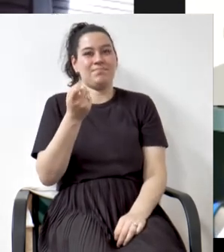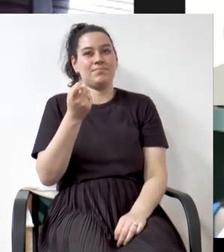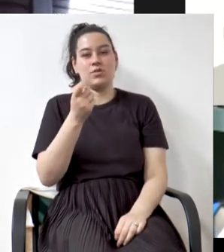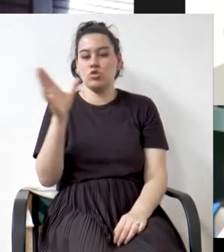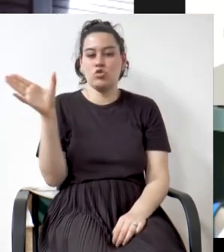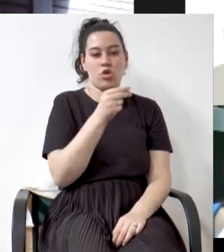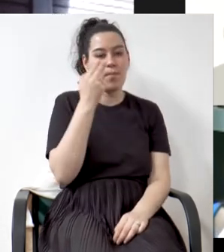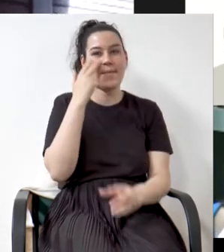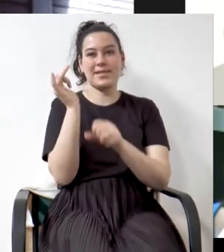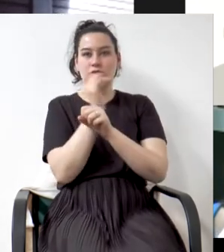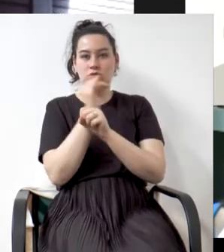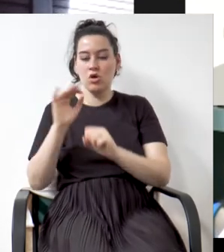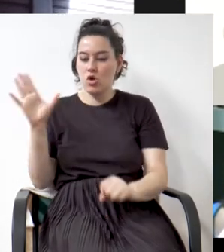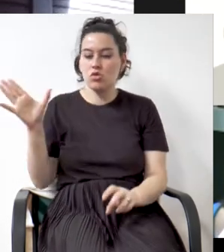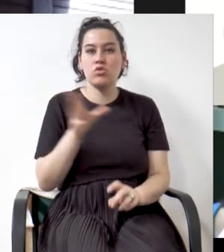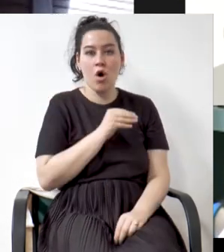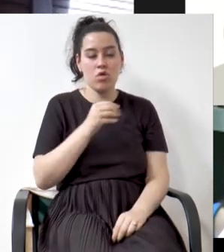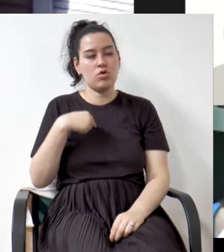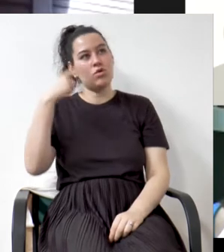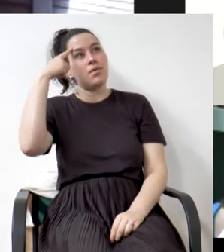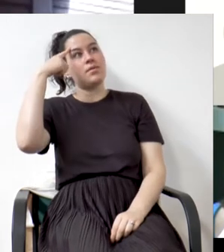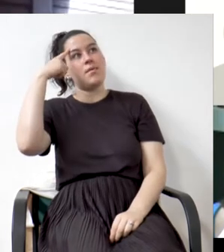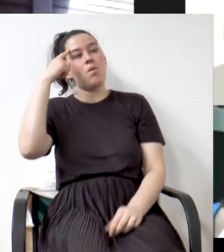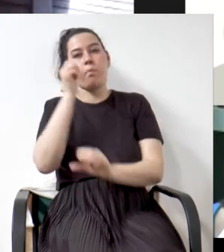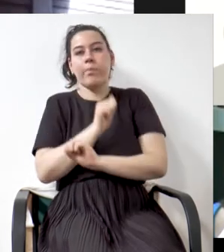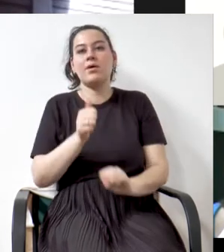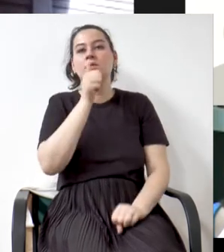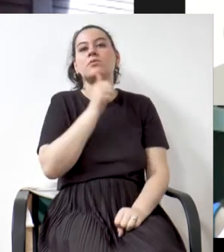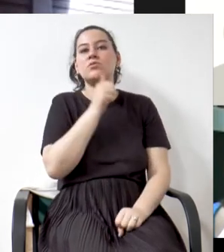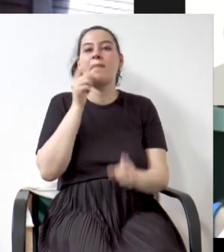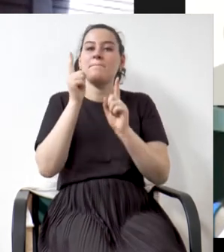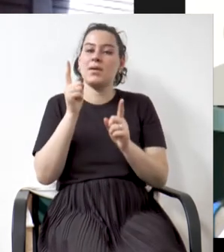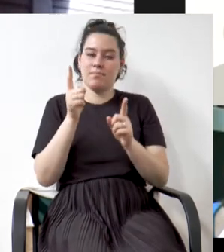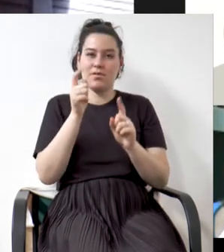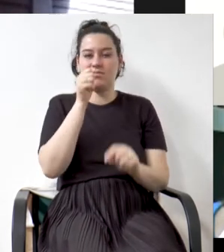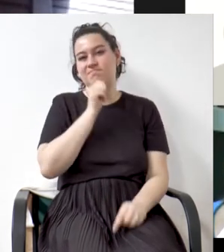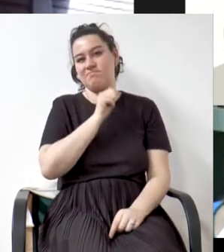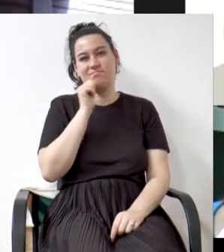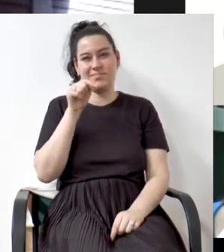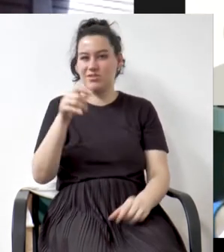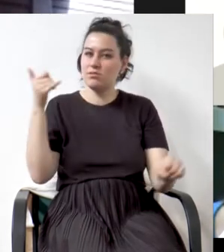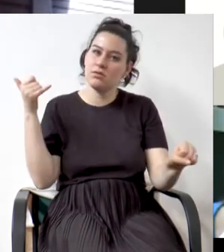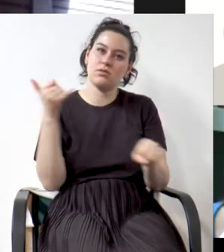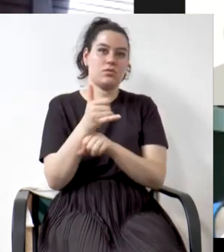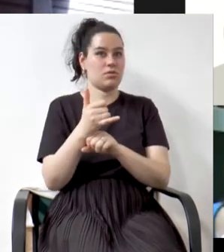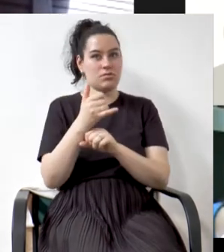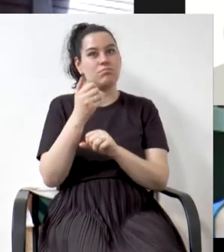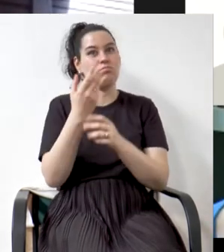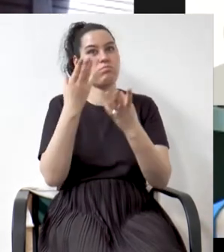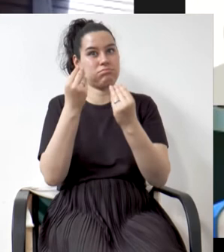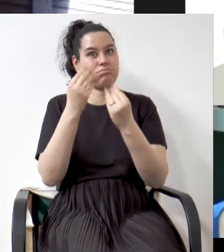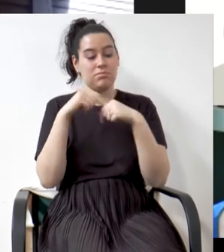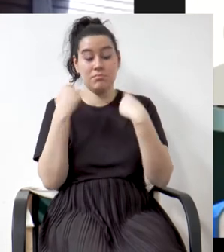de que todos los problemas que la institución tiene, o todas las cosas que nosotros estamos pensando, se pueden solucionar de la misma forma, es un error también muy común,